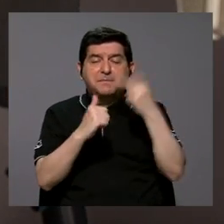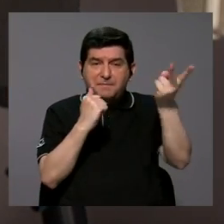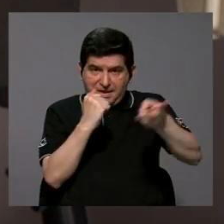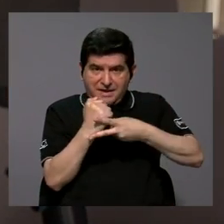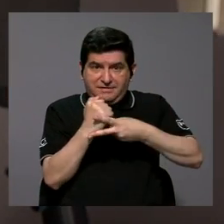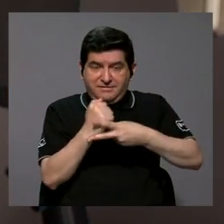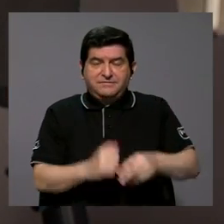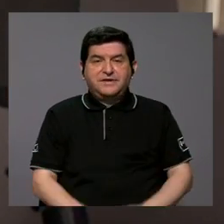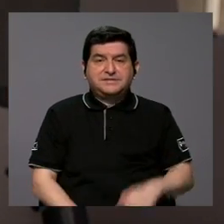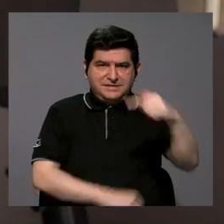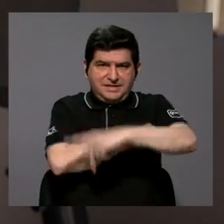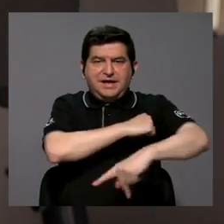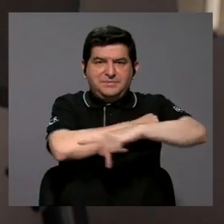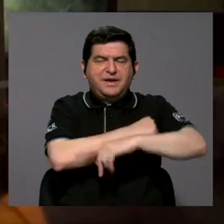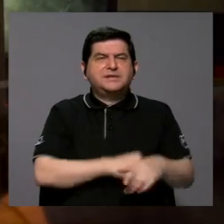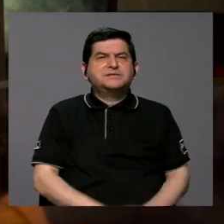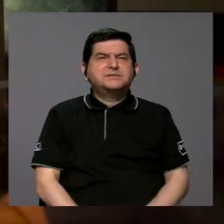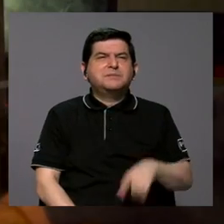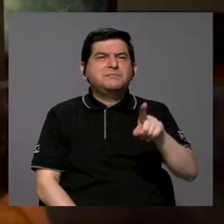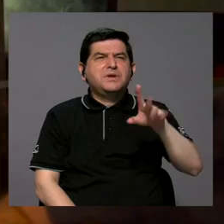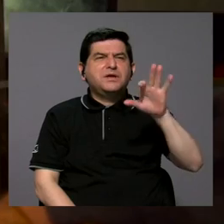vez en realidad al país,